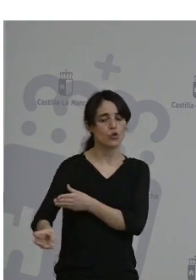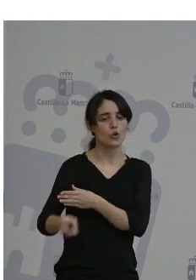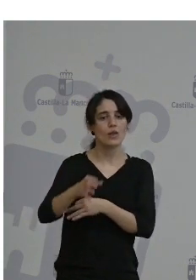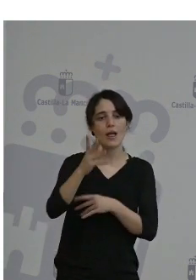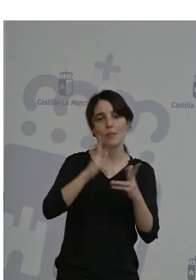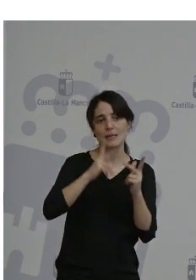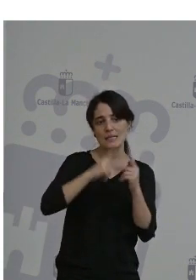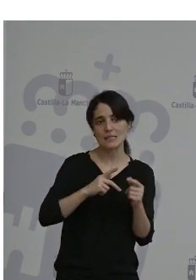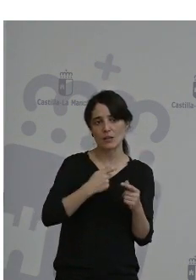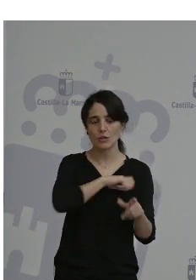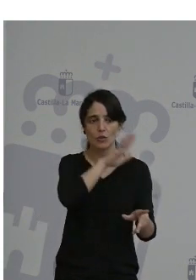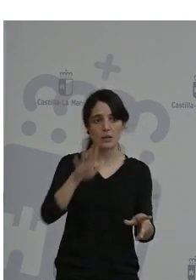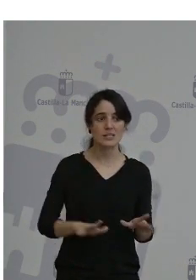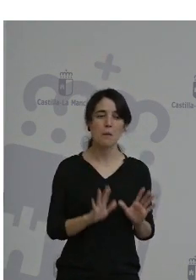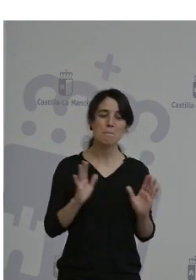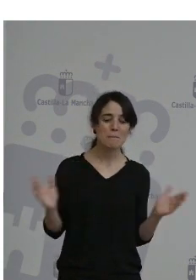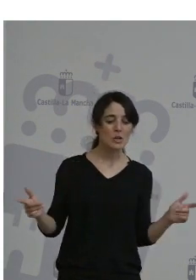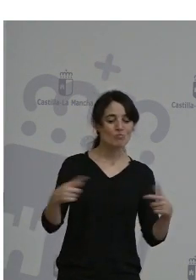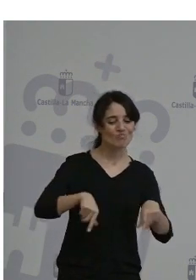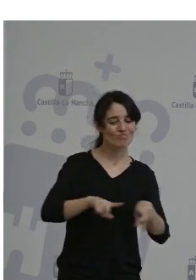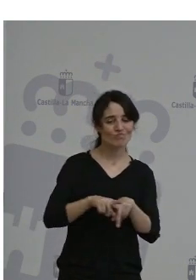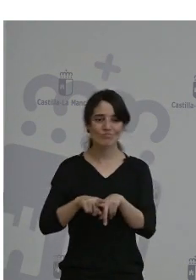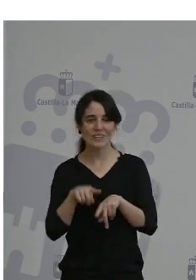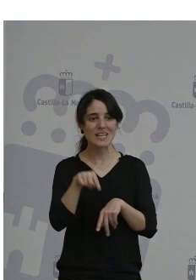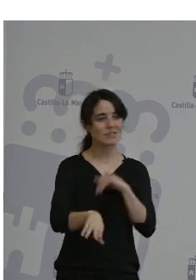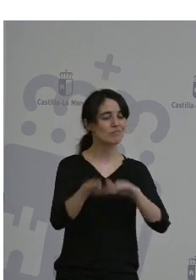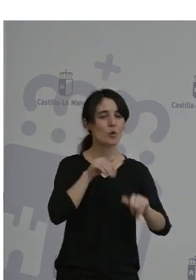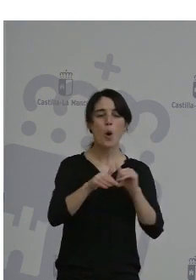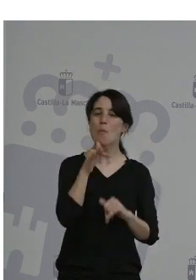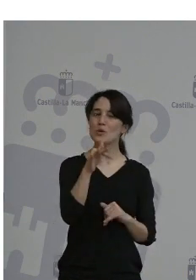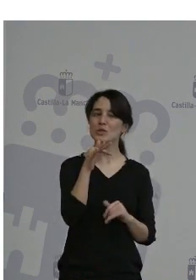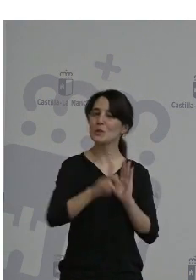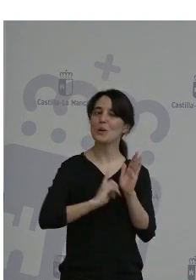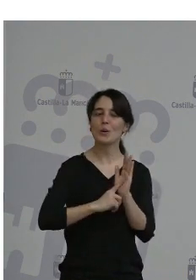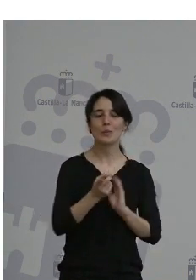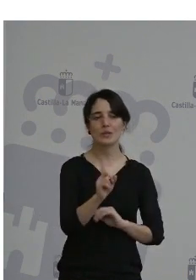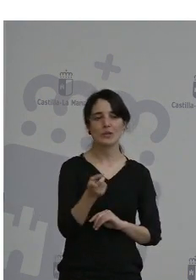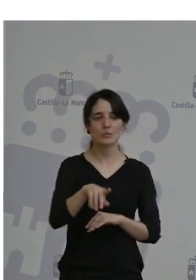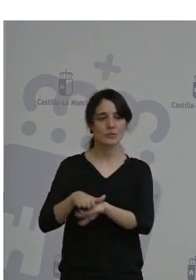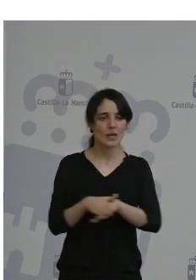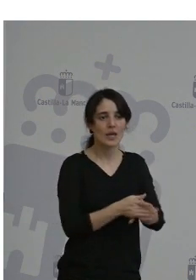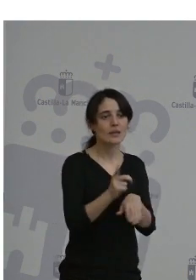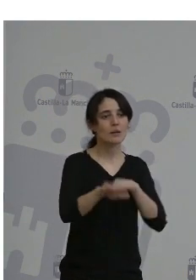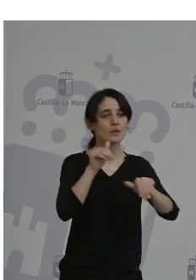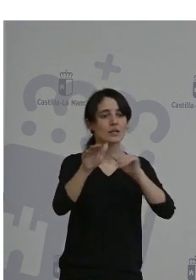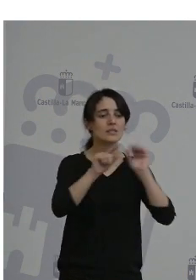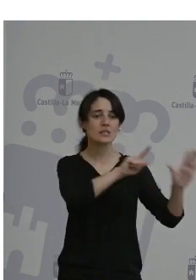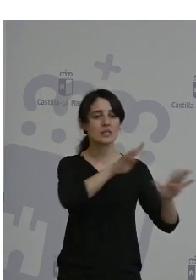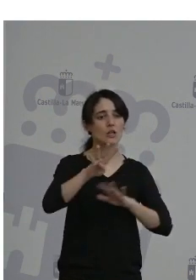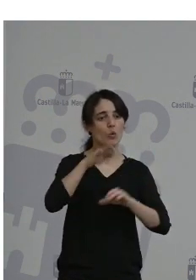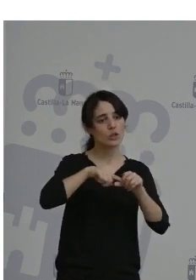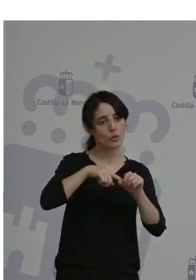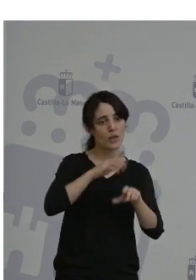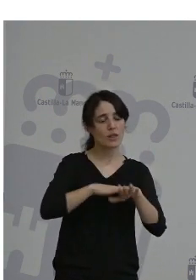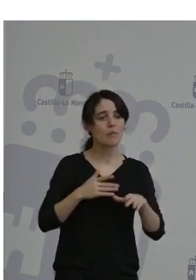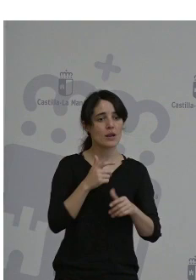este acceso no fueron del todo positivos. También se convocaron 64 plazas al Cuerpo General Auxiliar de la